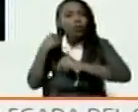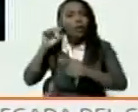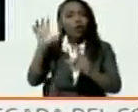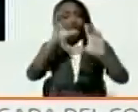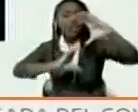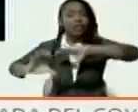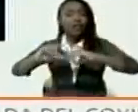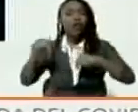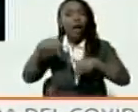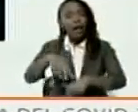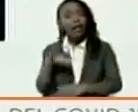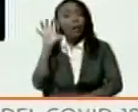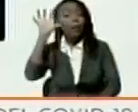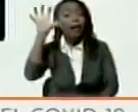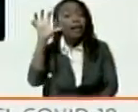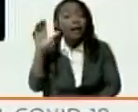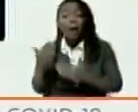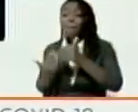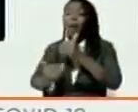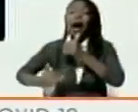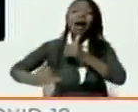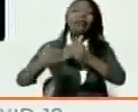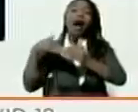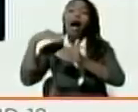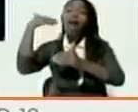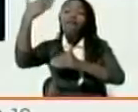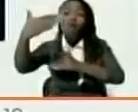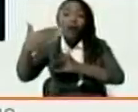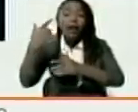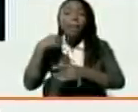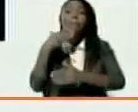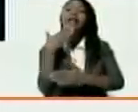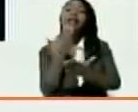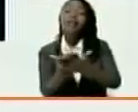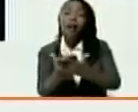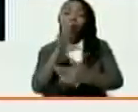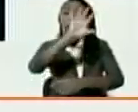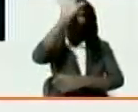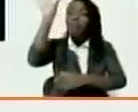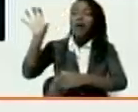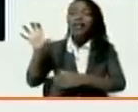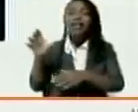del país. Y más allá del país, pedirle a los países que